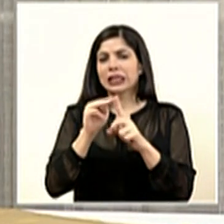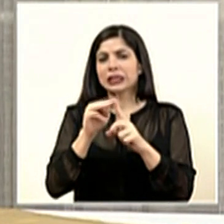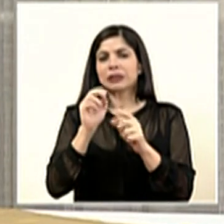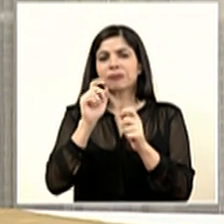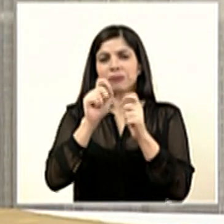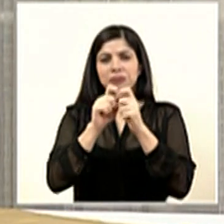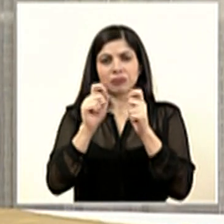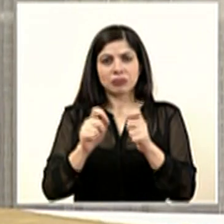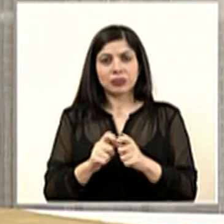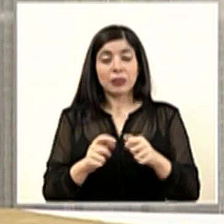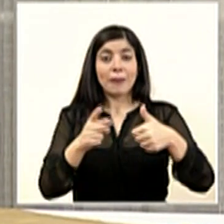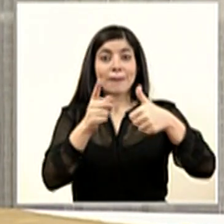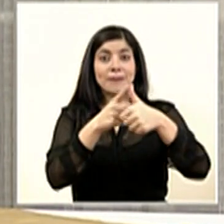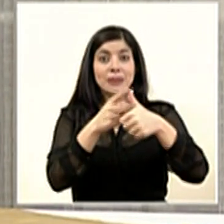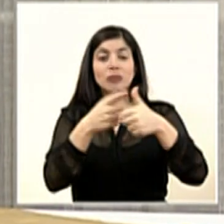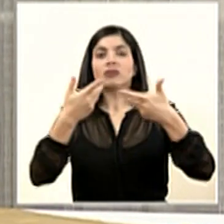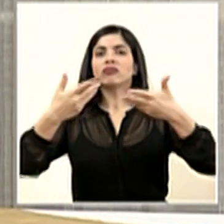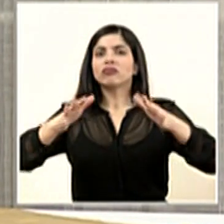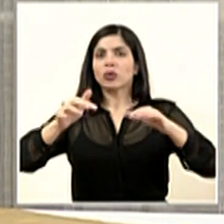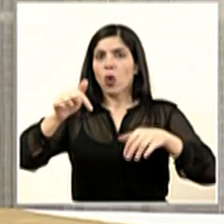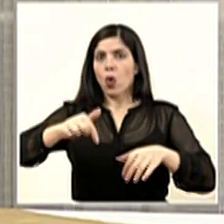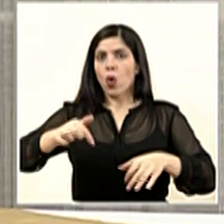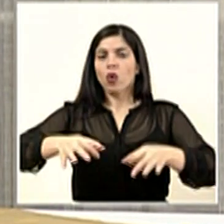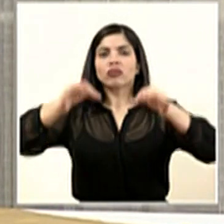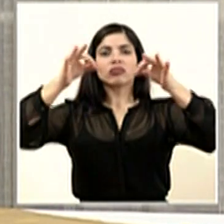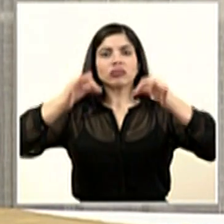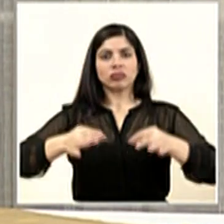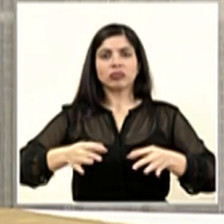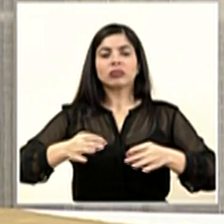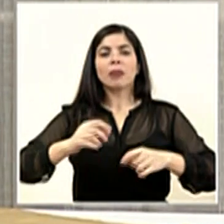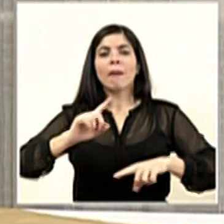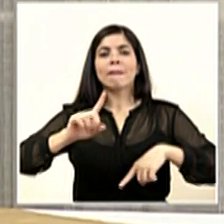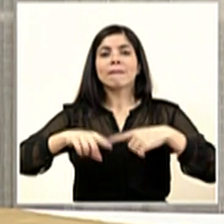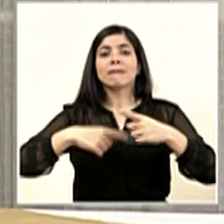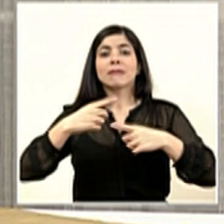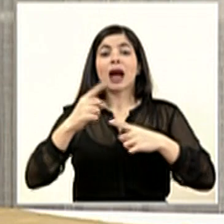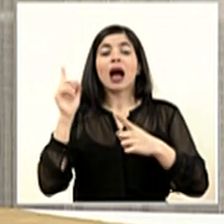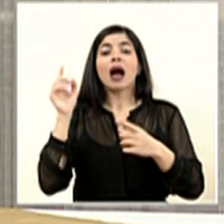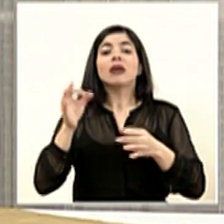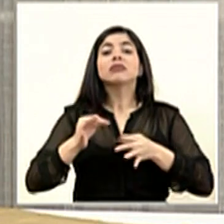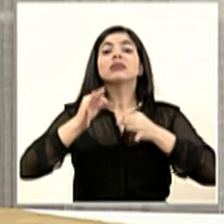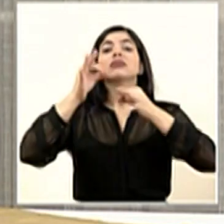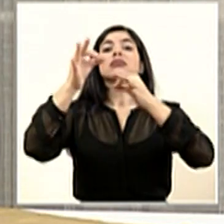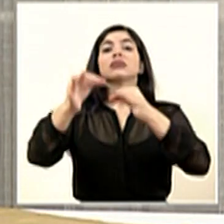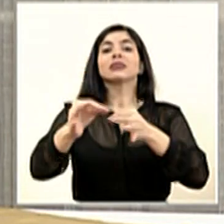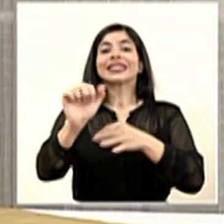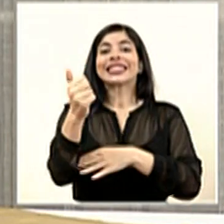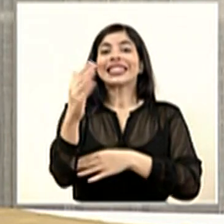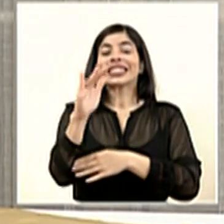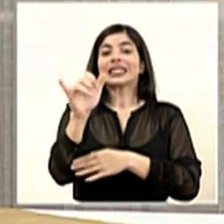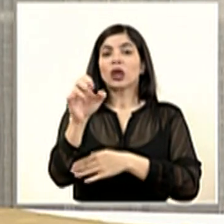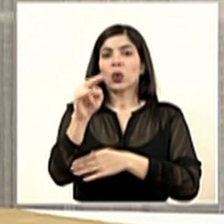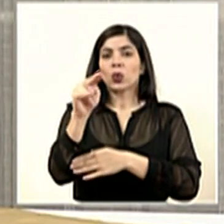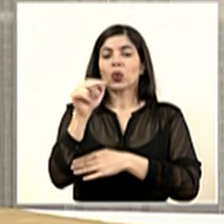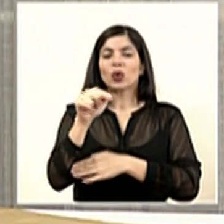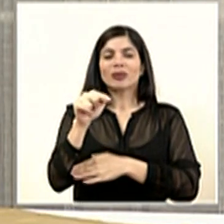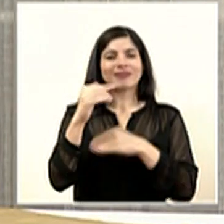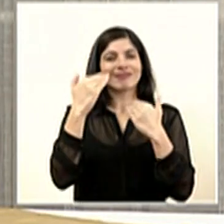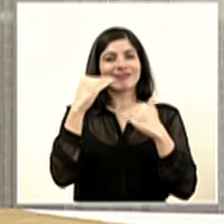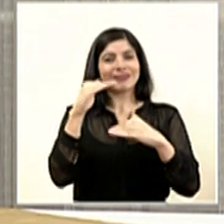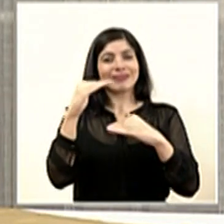El primero es que se ha tomado la decisión el día de hoy de extender hasta el 15 de junio las